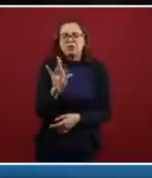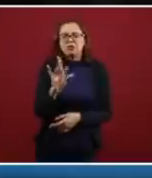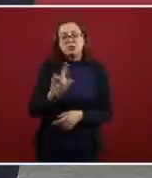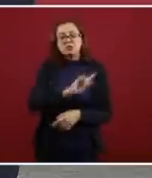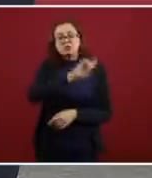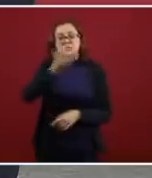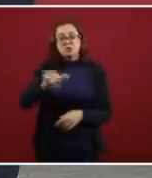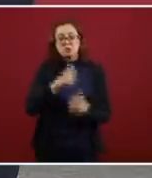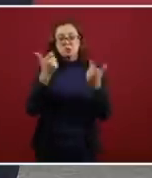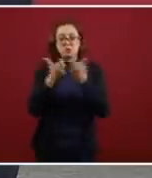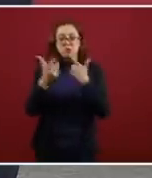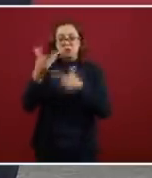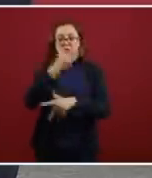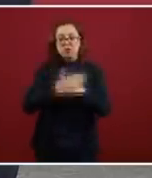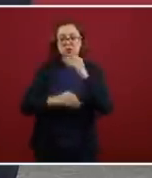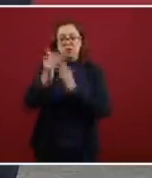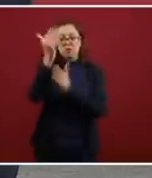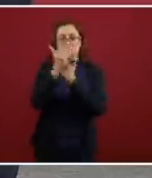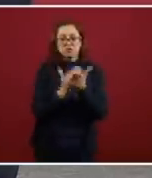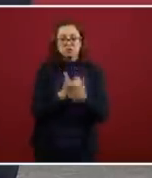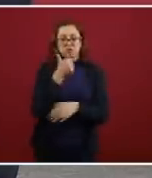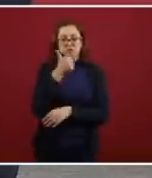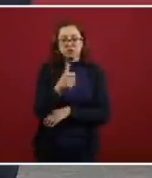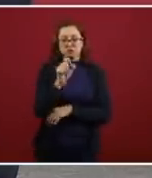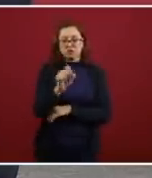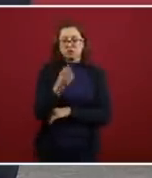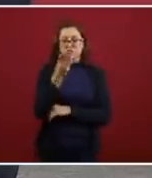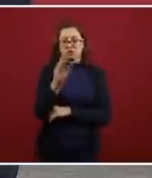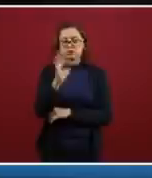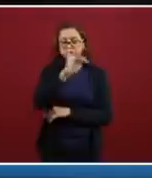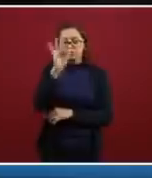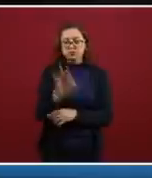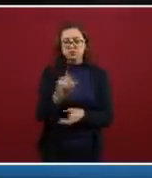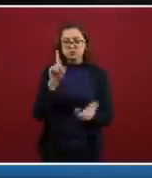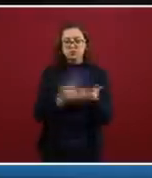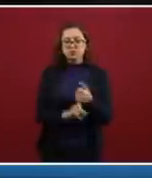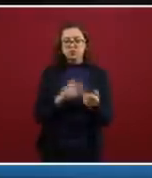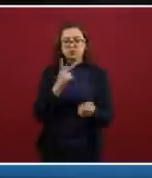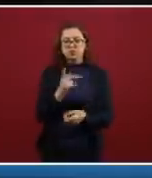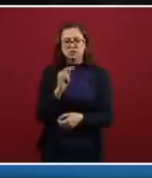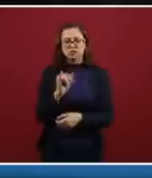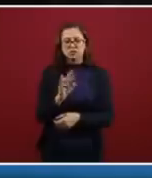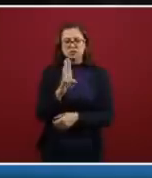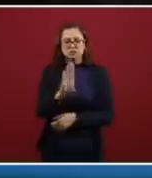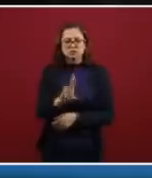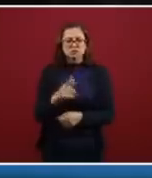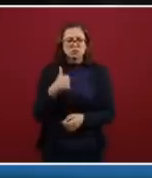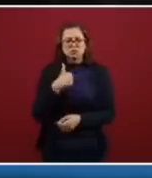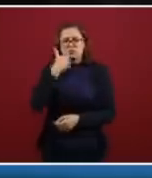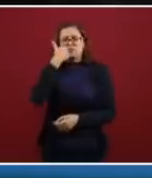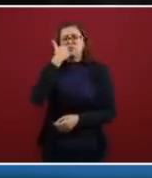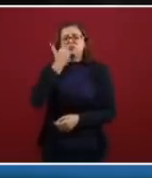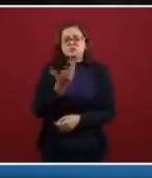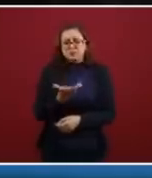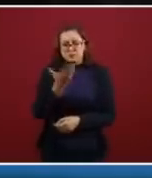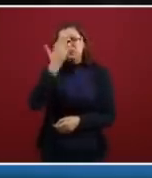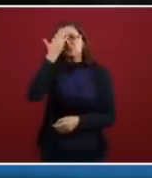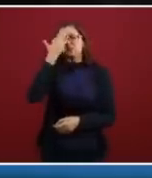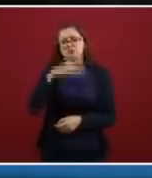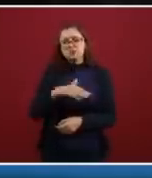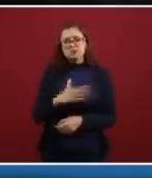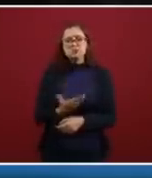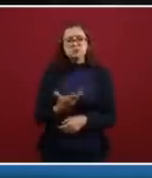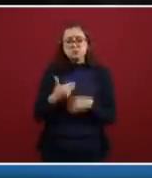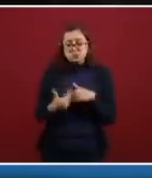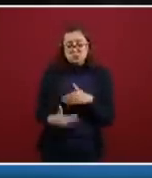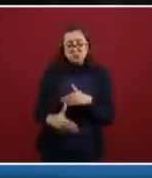decreció el 6.3%. Del Producto Interno Bruto. Entonces, yo quisiera saber qué se